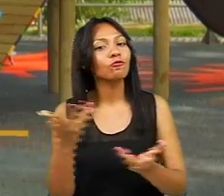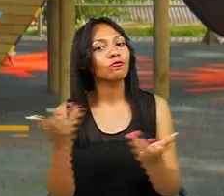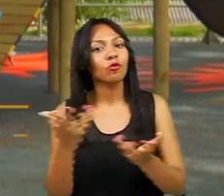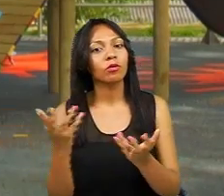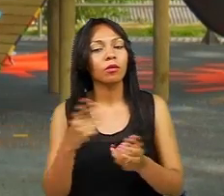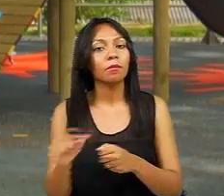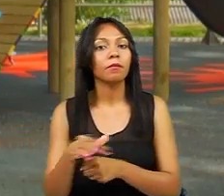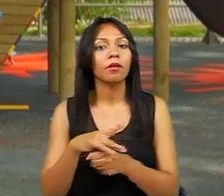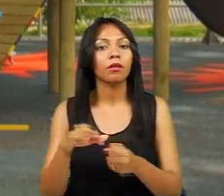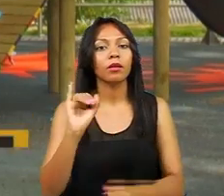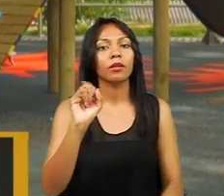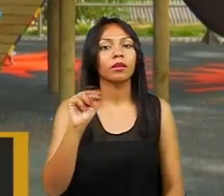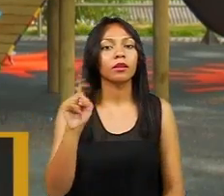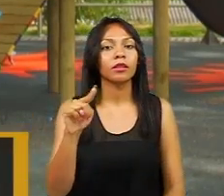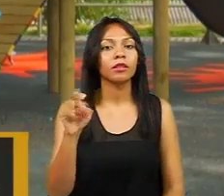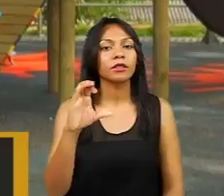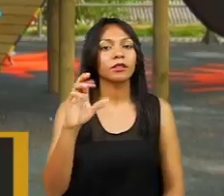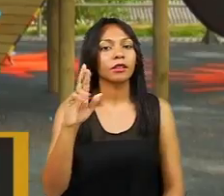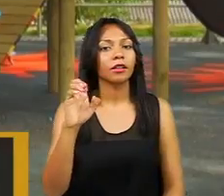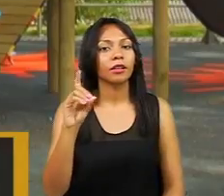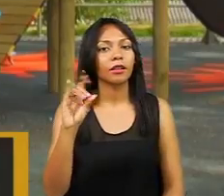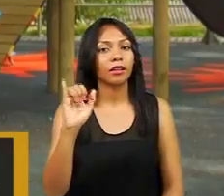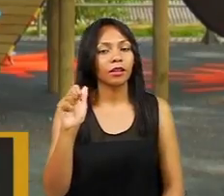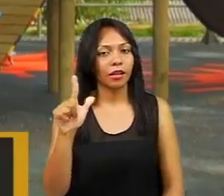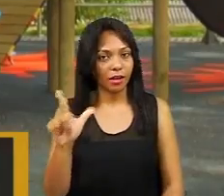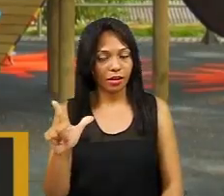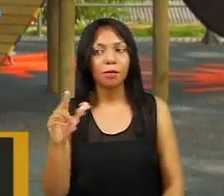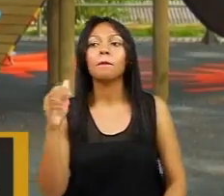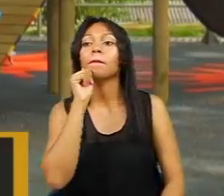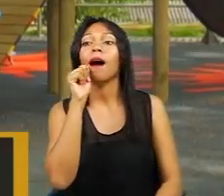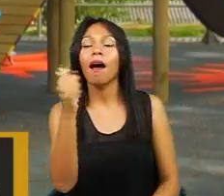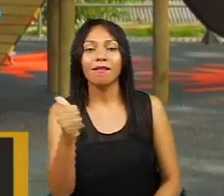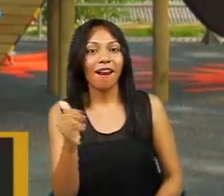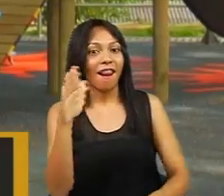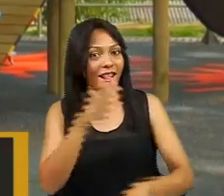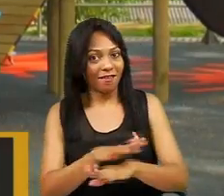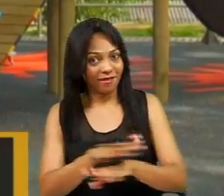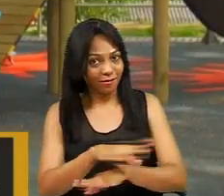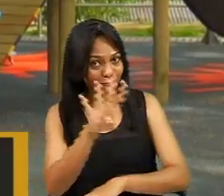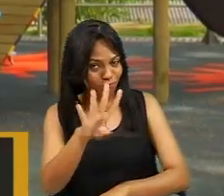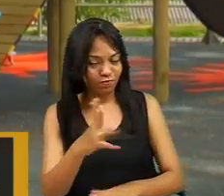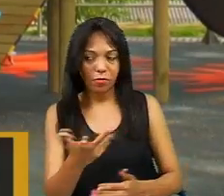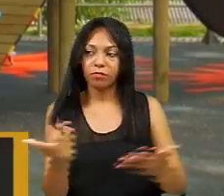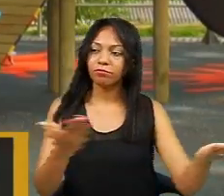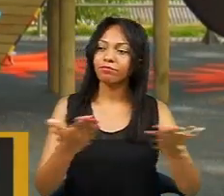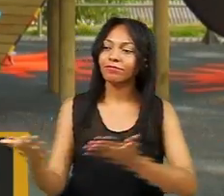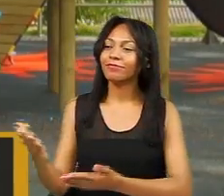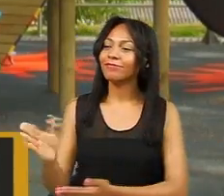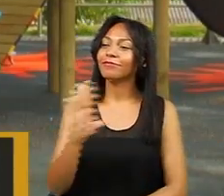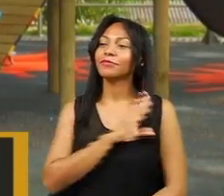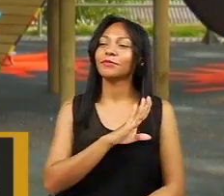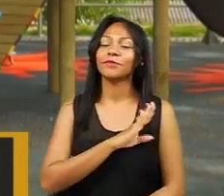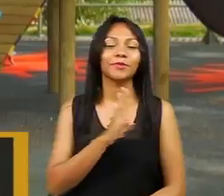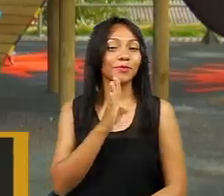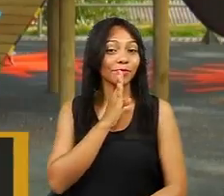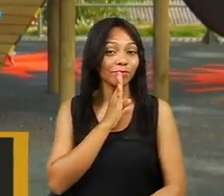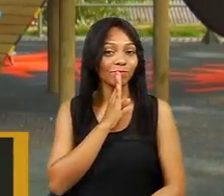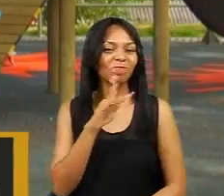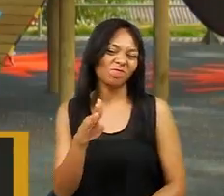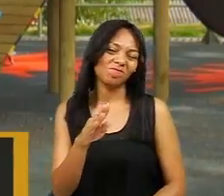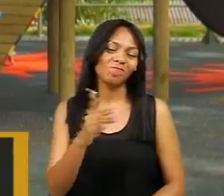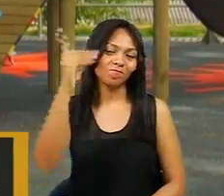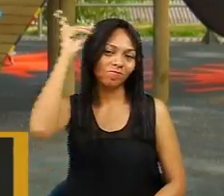Inscredial. Mañana a las 4 de la tarde será entregado por el alcalde Darío Echeverry Serrano. Es un parque muy completo, cuenta con